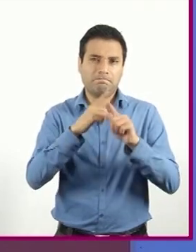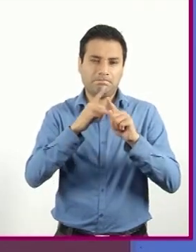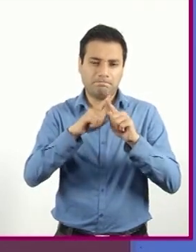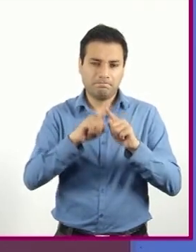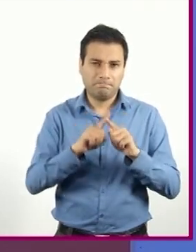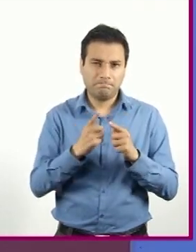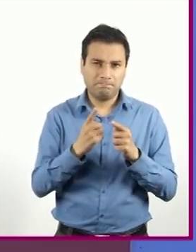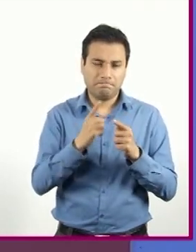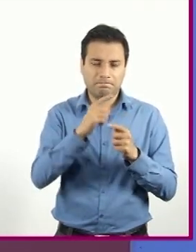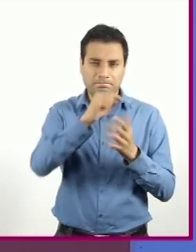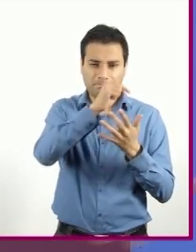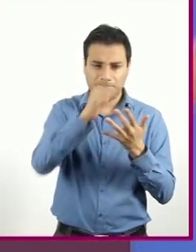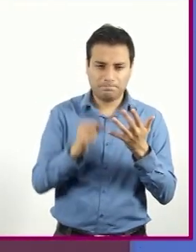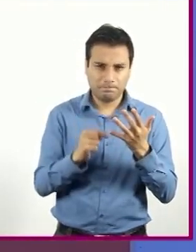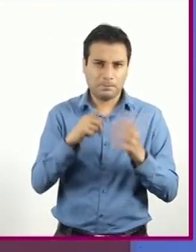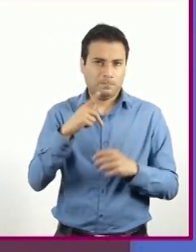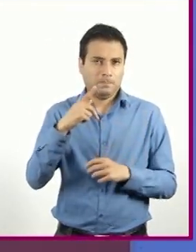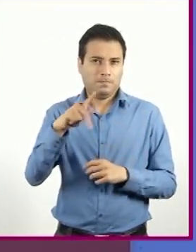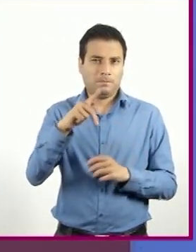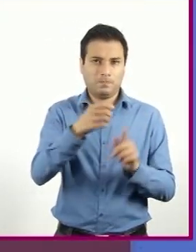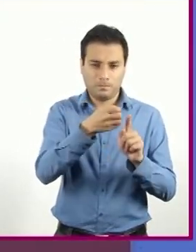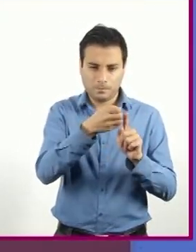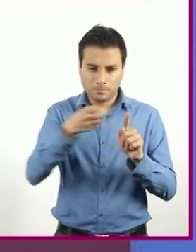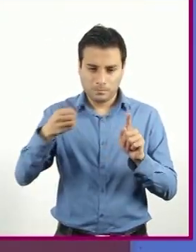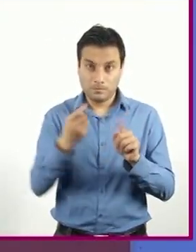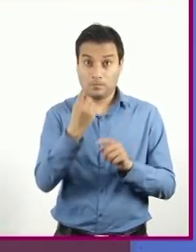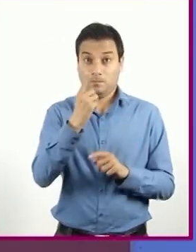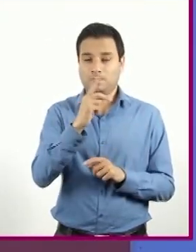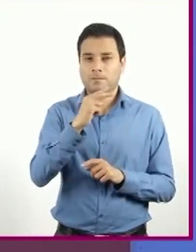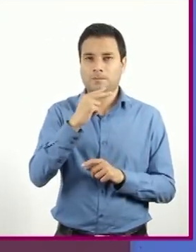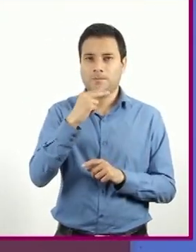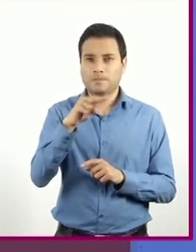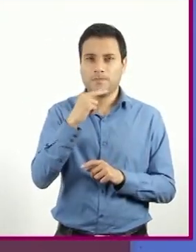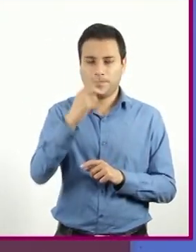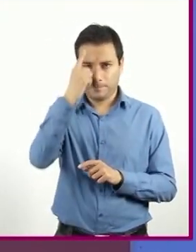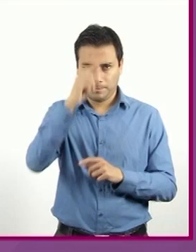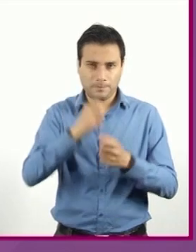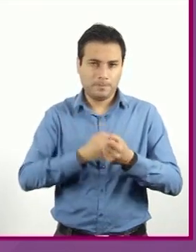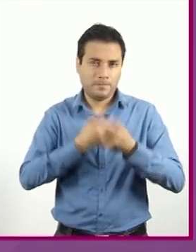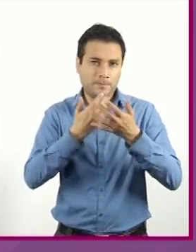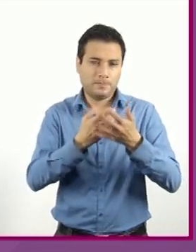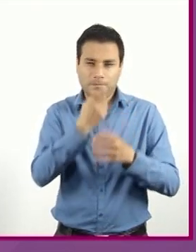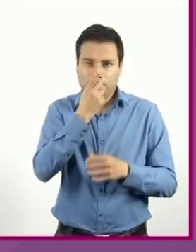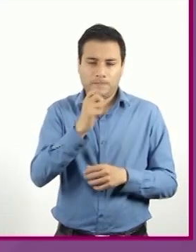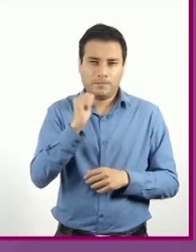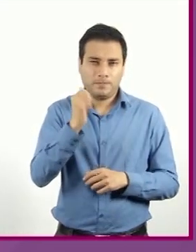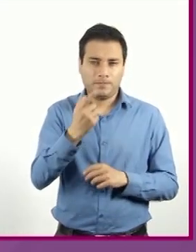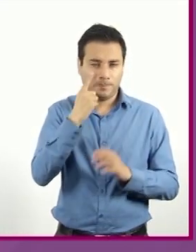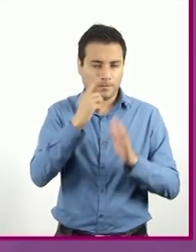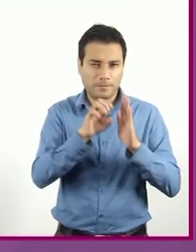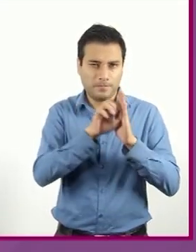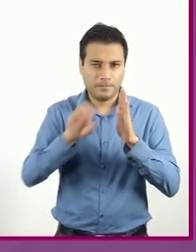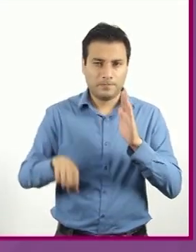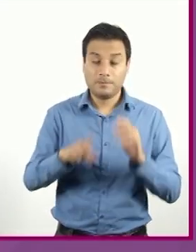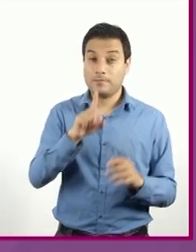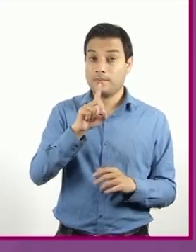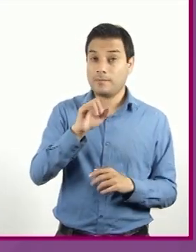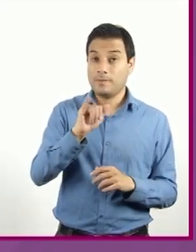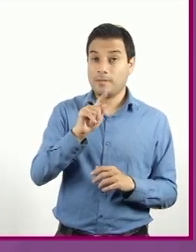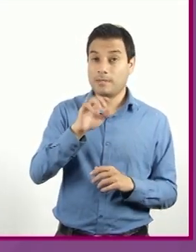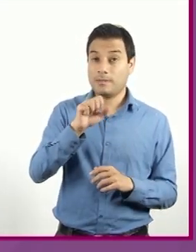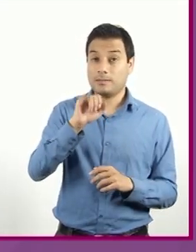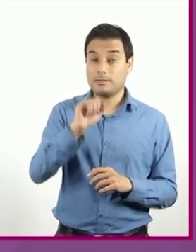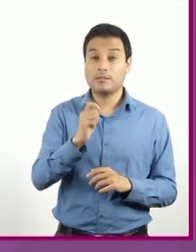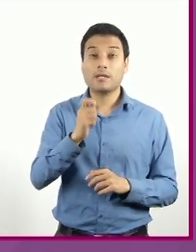los elementos del enunciado en un mismo verbo para expresar algo. La diátesis se hace